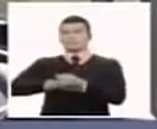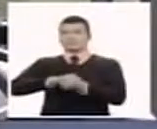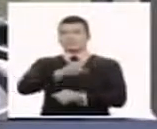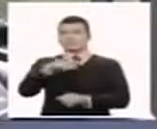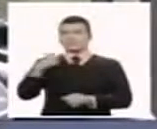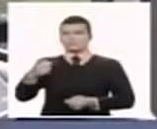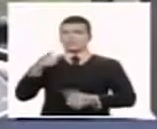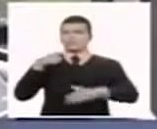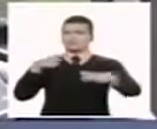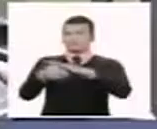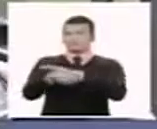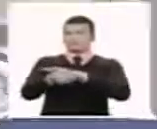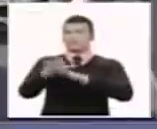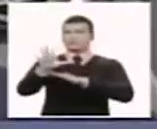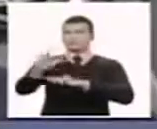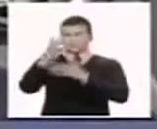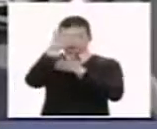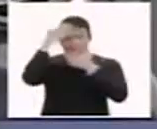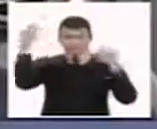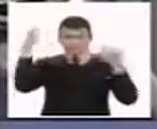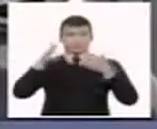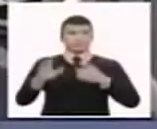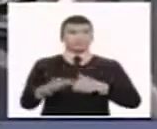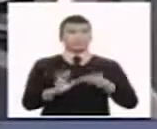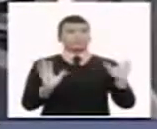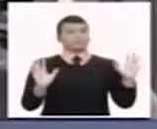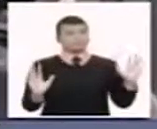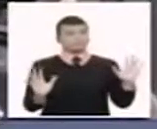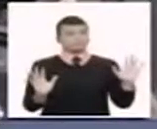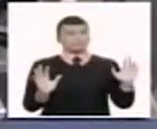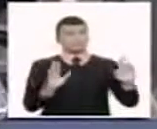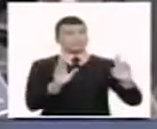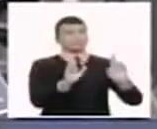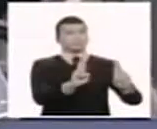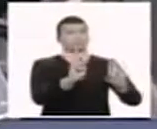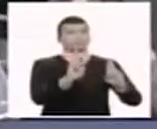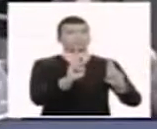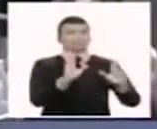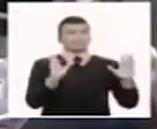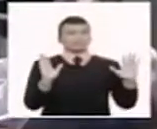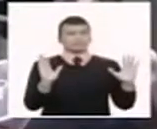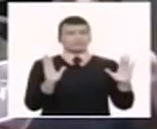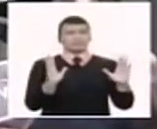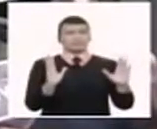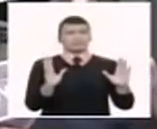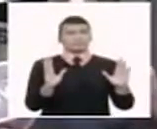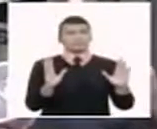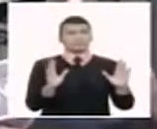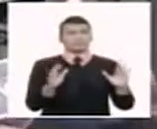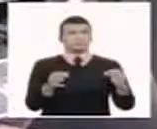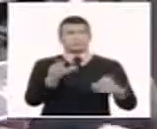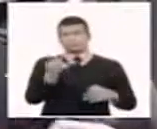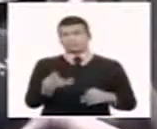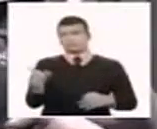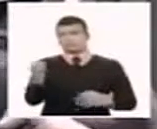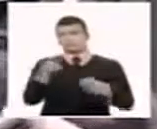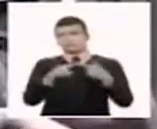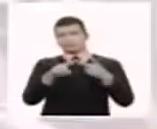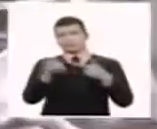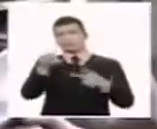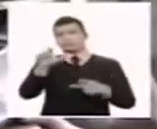generales de la policía y el ejército por su presunta responsabilidad en el crimen de Jaime Garzón. Señor Rito Alejo del Río